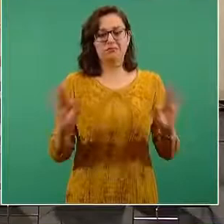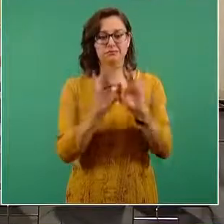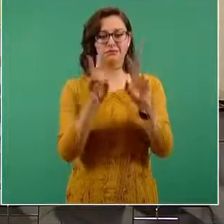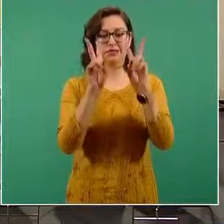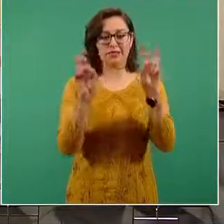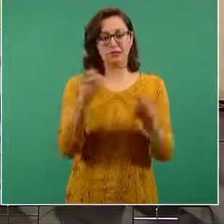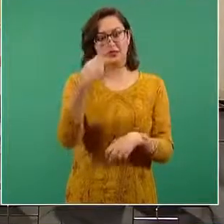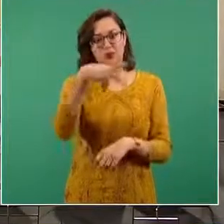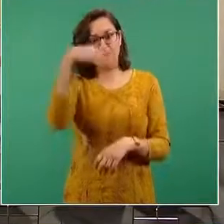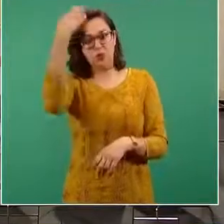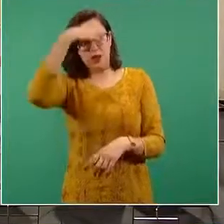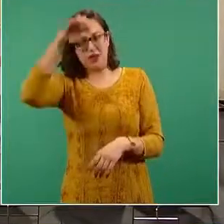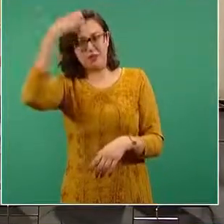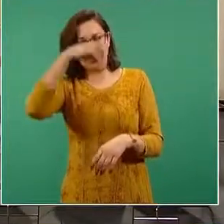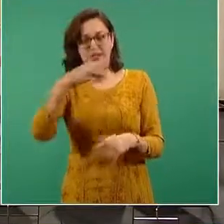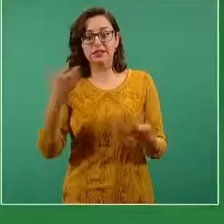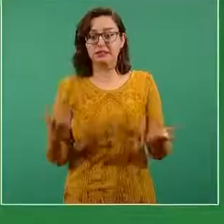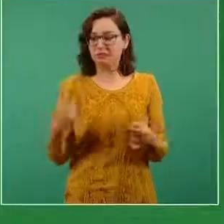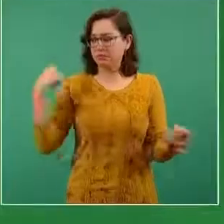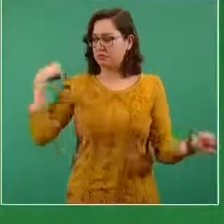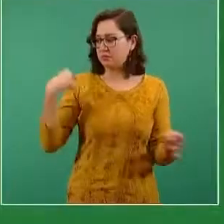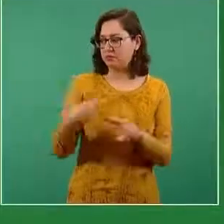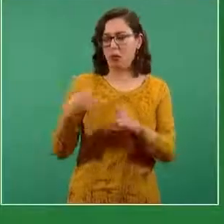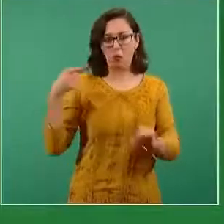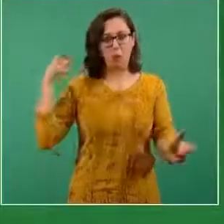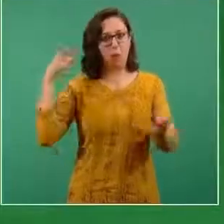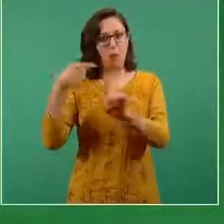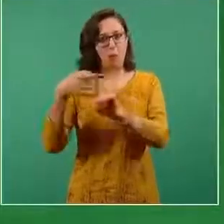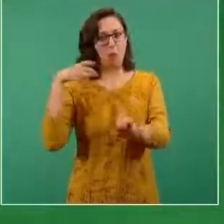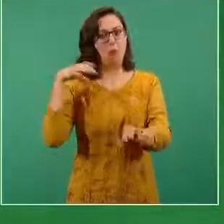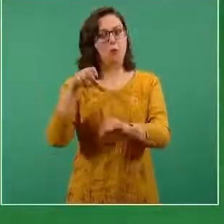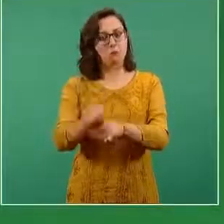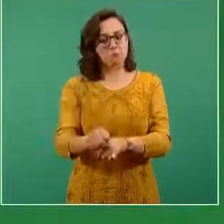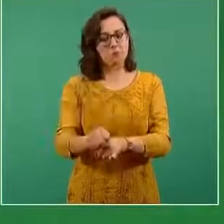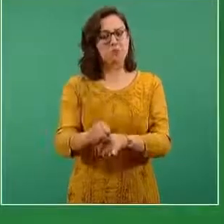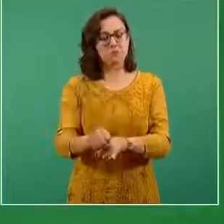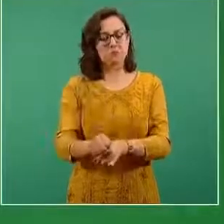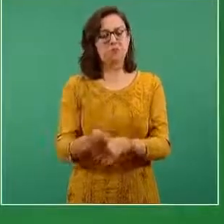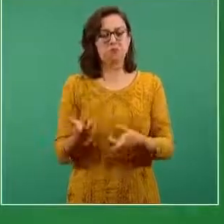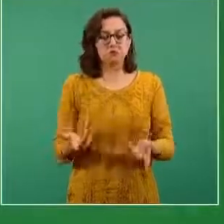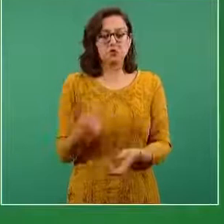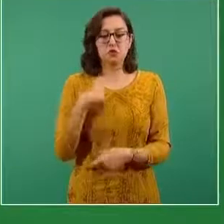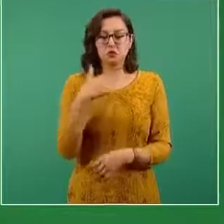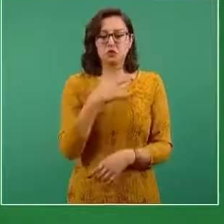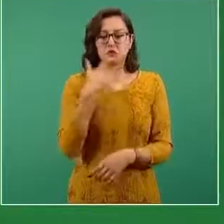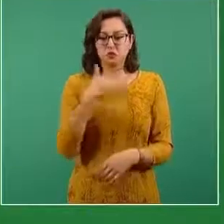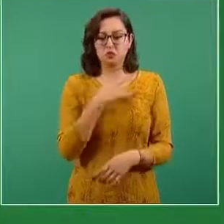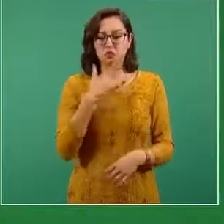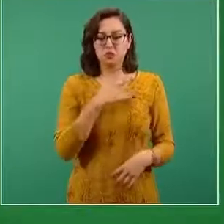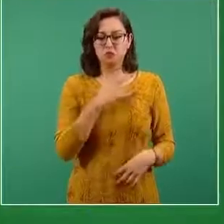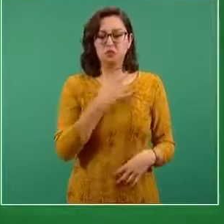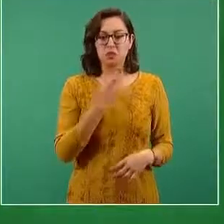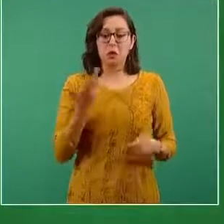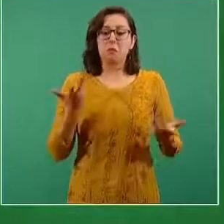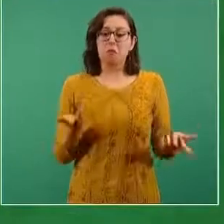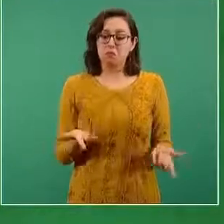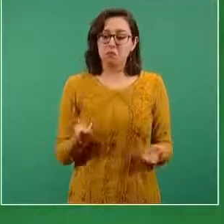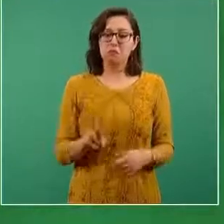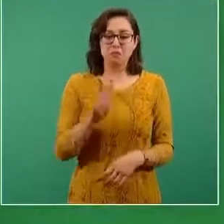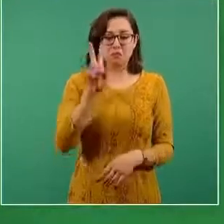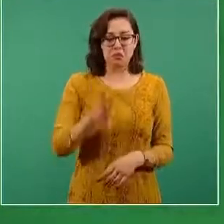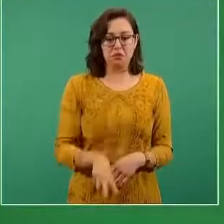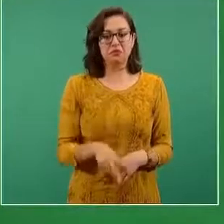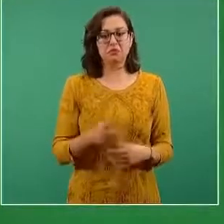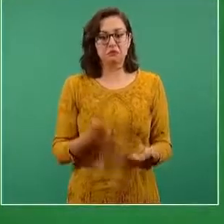en la experiencia y en los objetivos logrados por el estado de de Campeche. Creo que va a ser sumamente